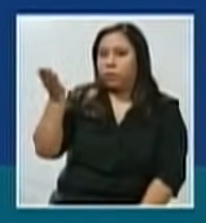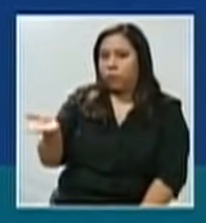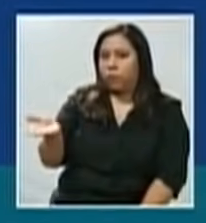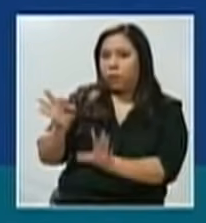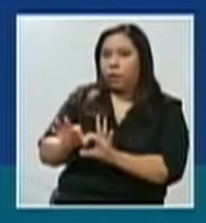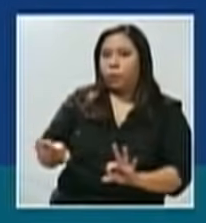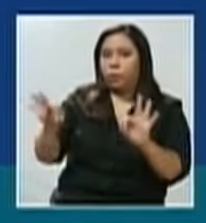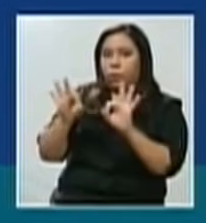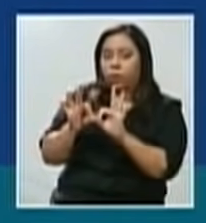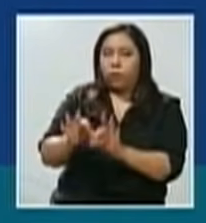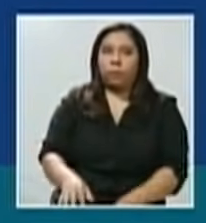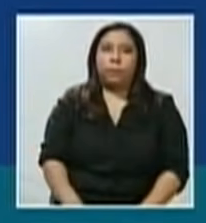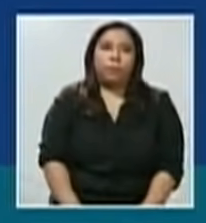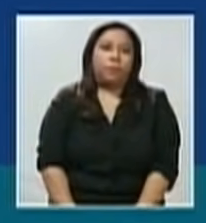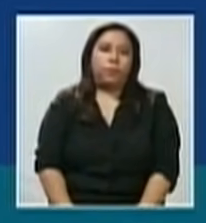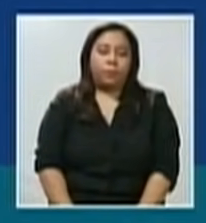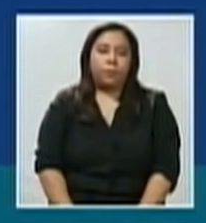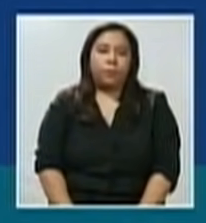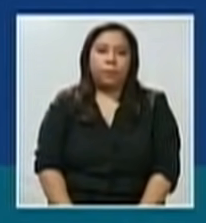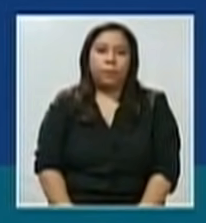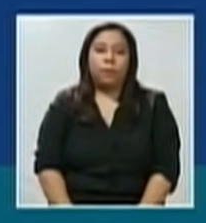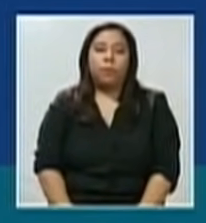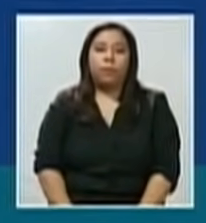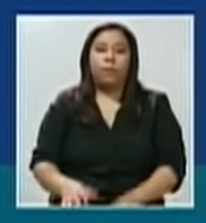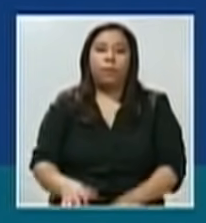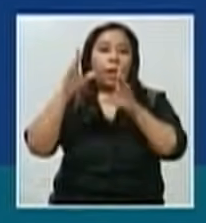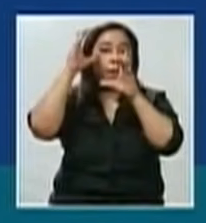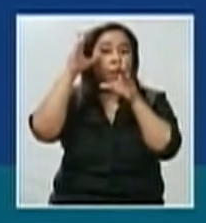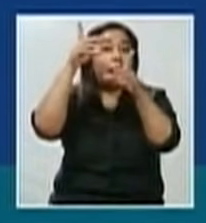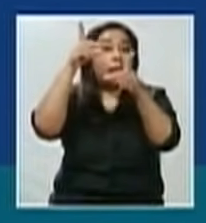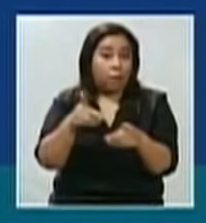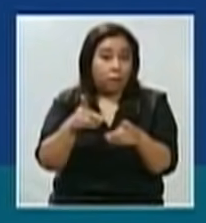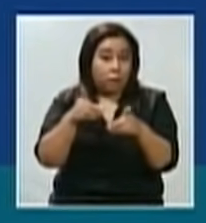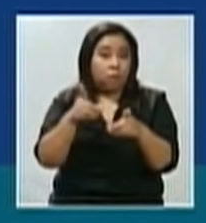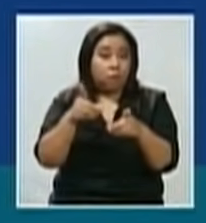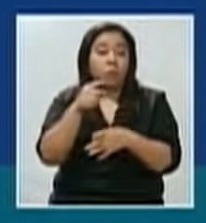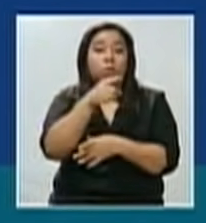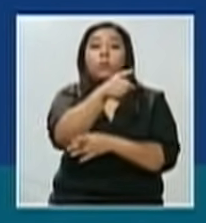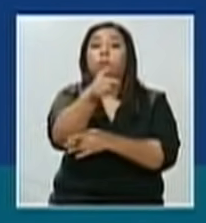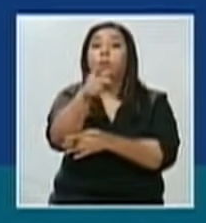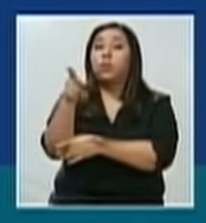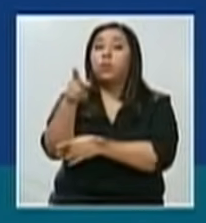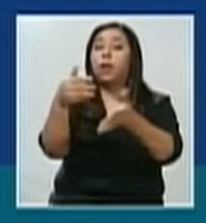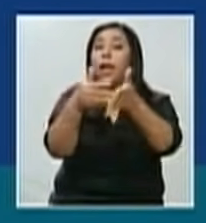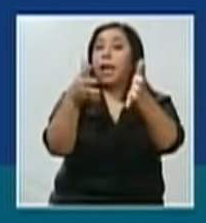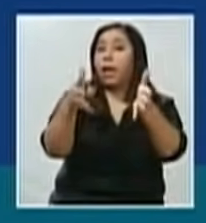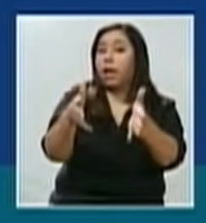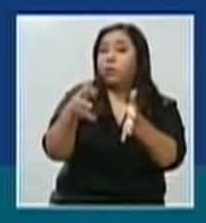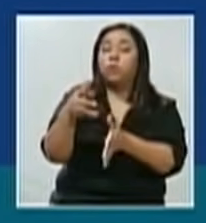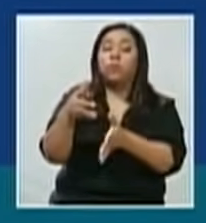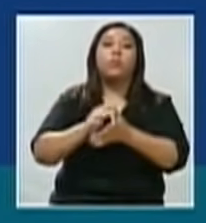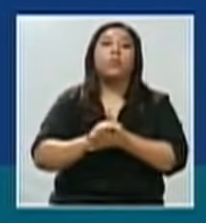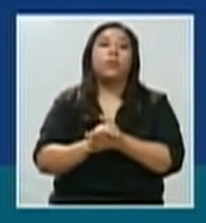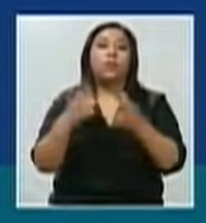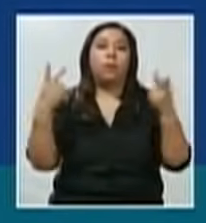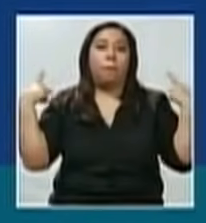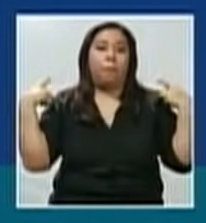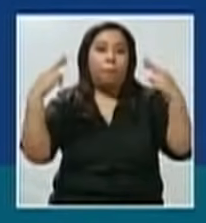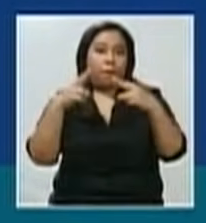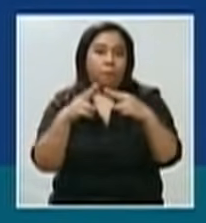es decisión y potestad de la comunidad educativa, que la integran